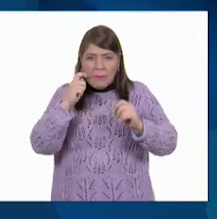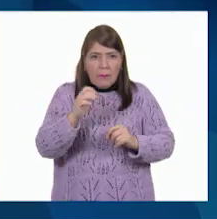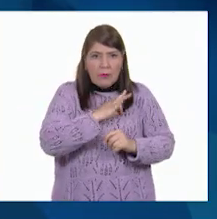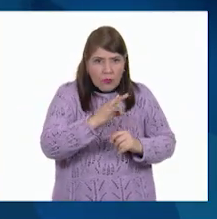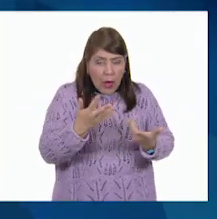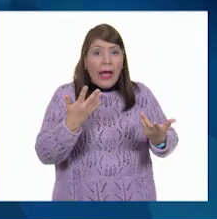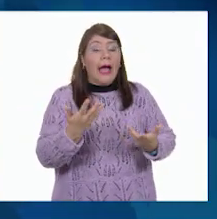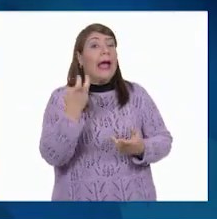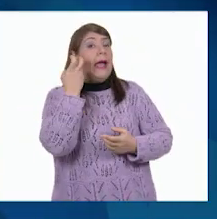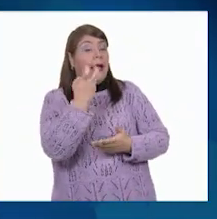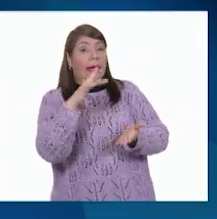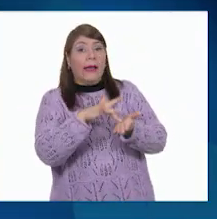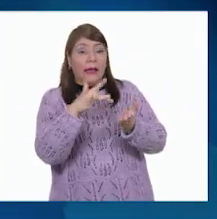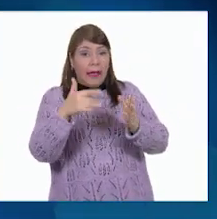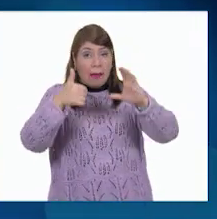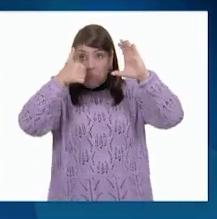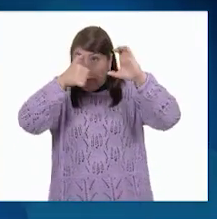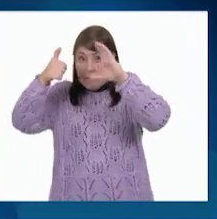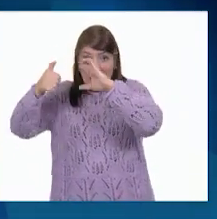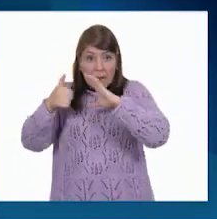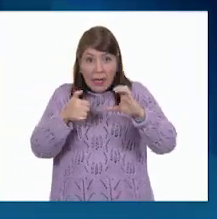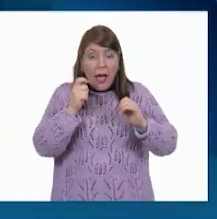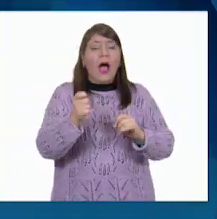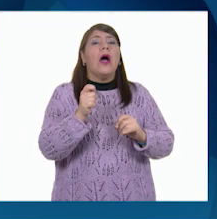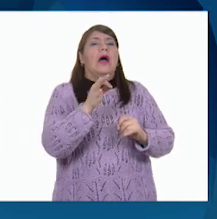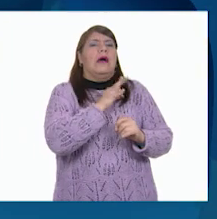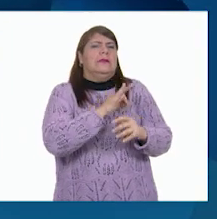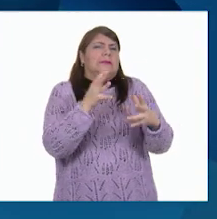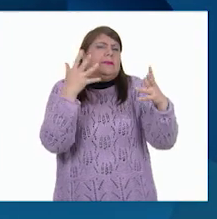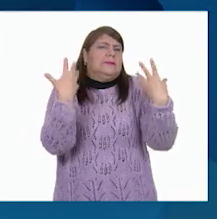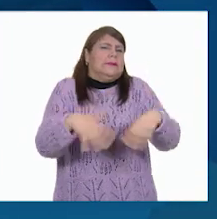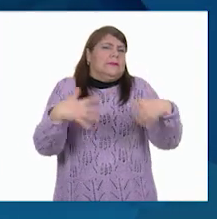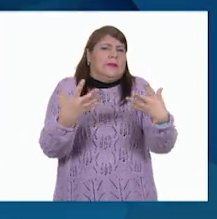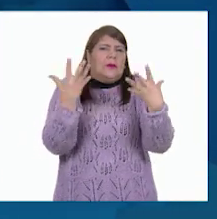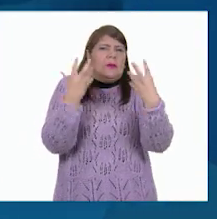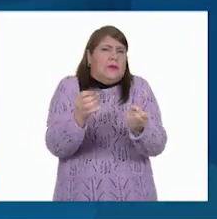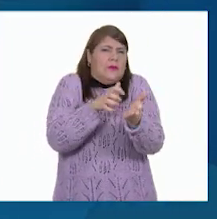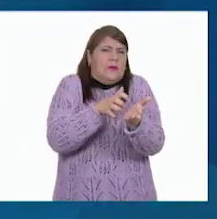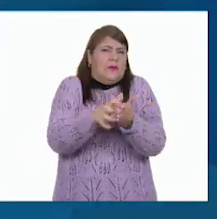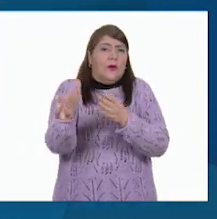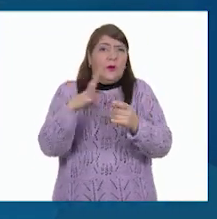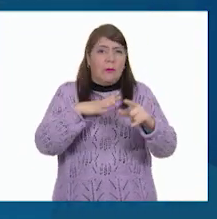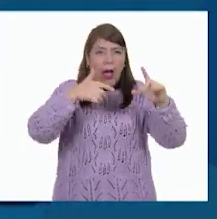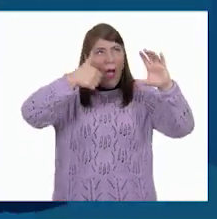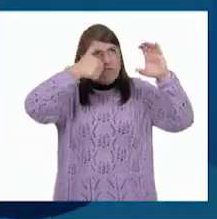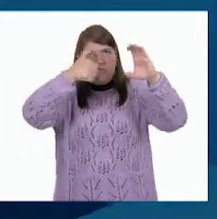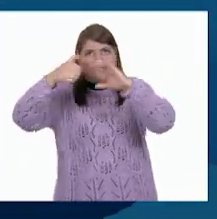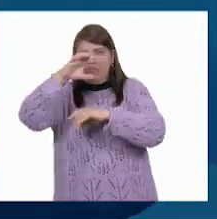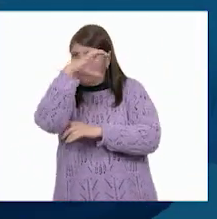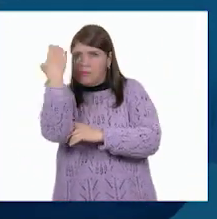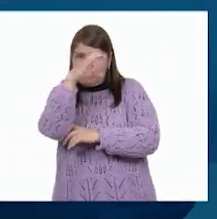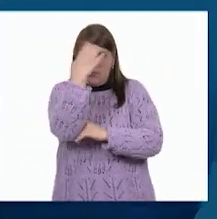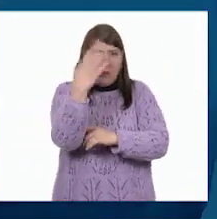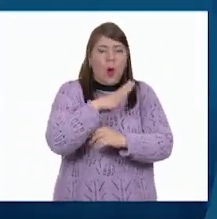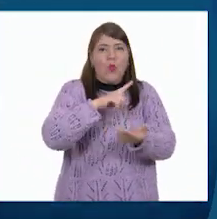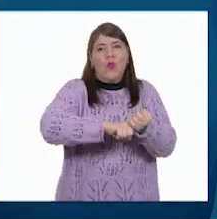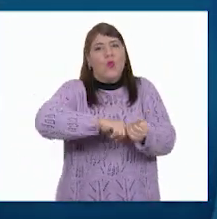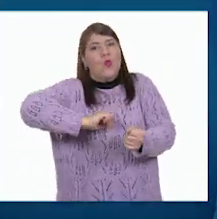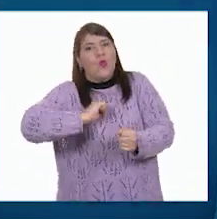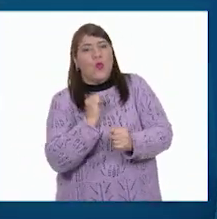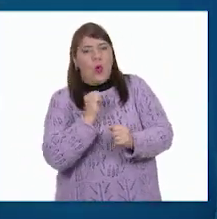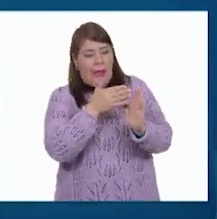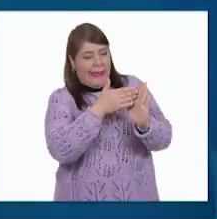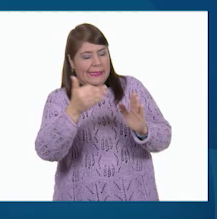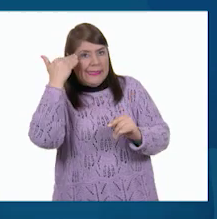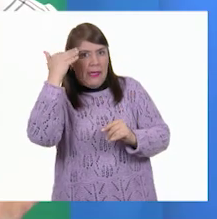que gracias a ellas tenemos tantísimas fotografías del periodo. Muy bien,